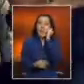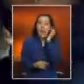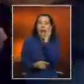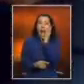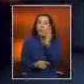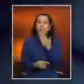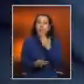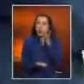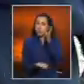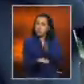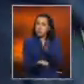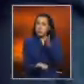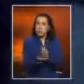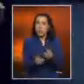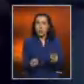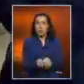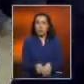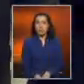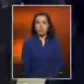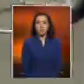pero también estricto en la forma.